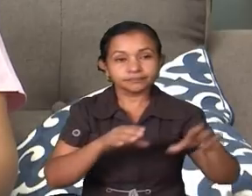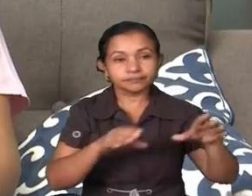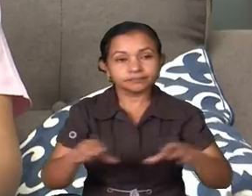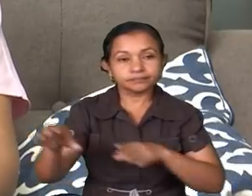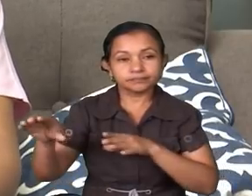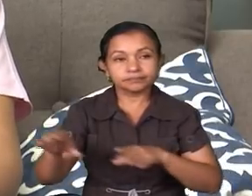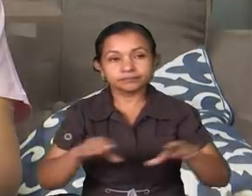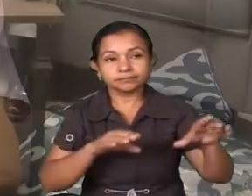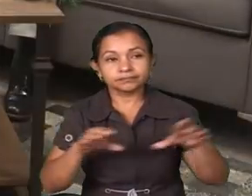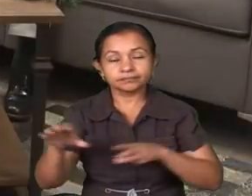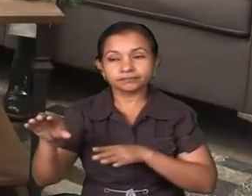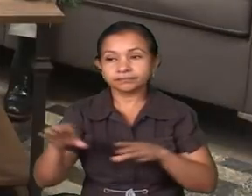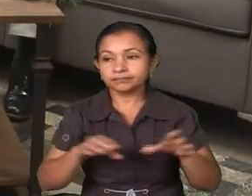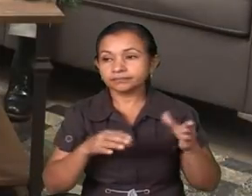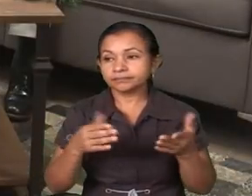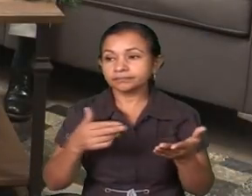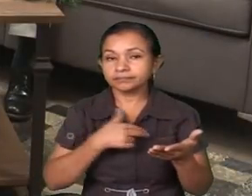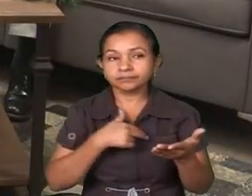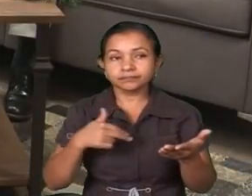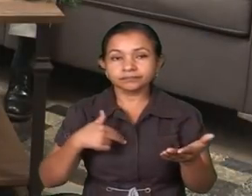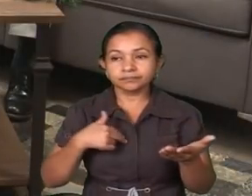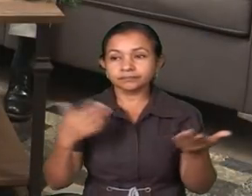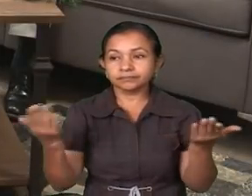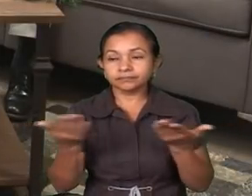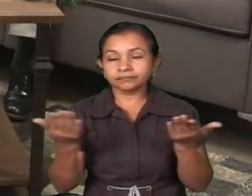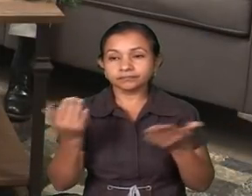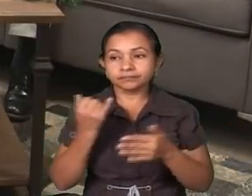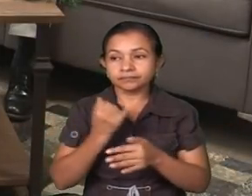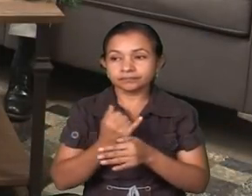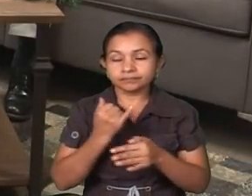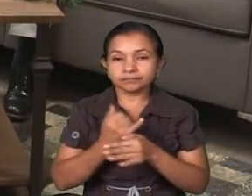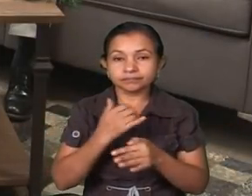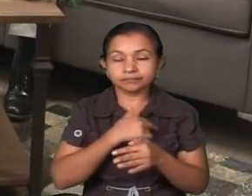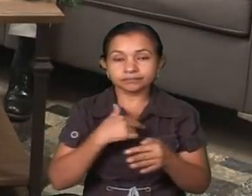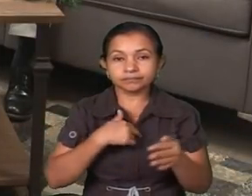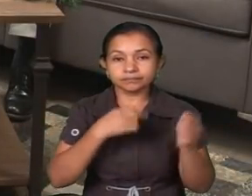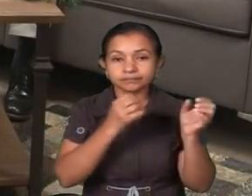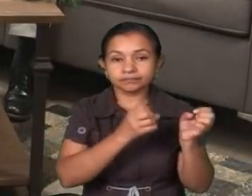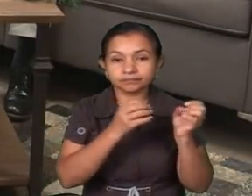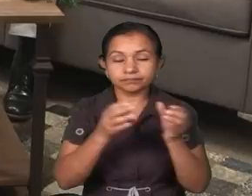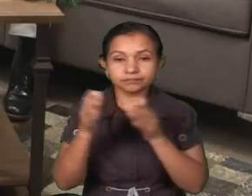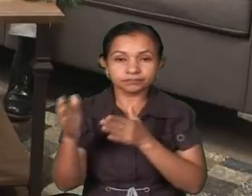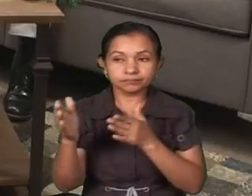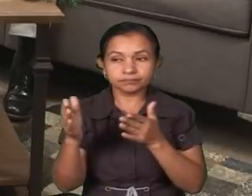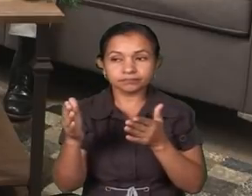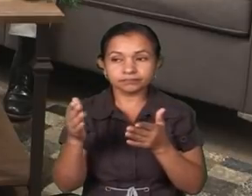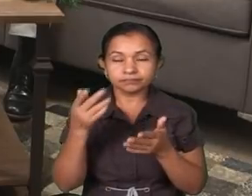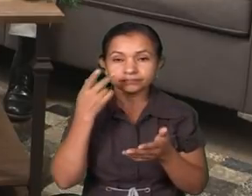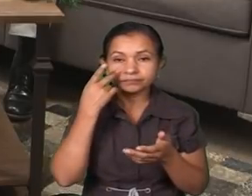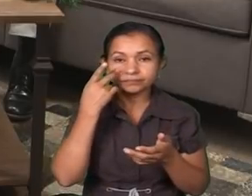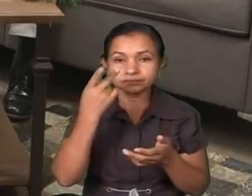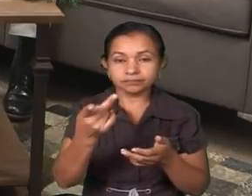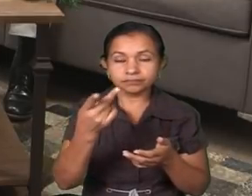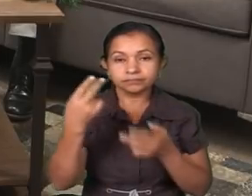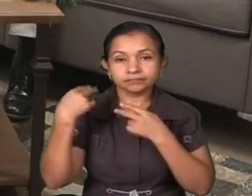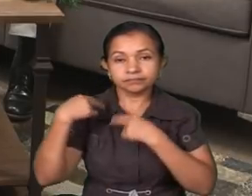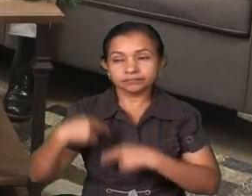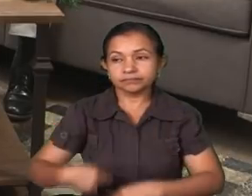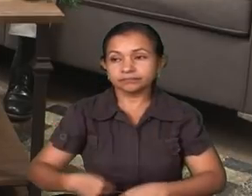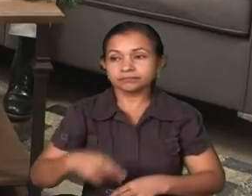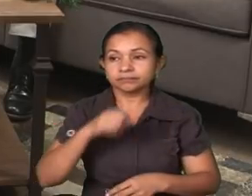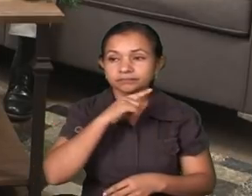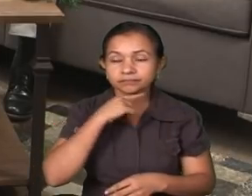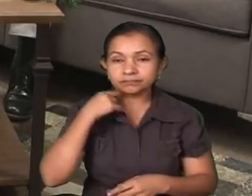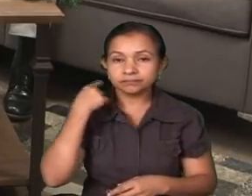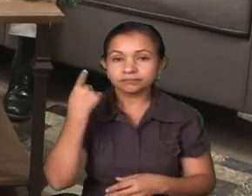radicales como la que vimos ahí, donde precisamente la iglesia ya trata de poner orden y ubicarse dentro de una visión más humanista y más